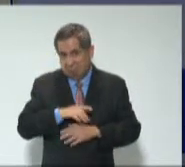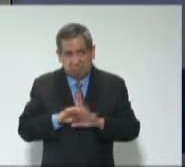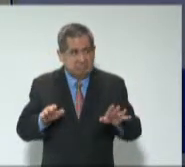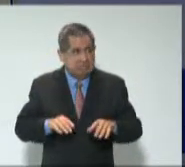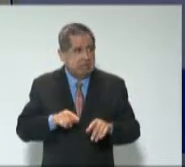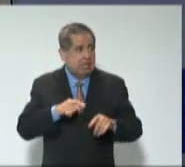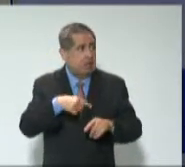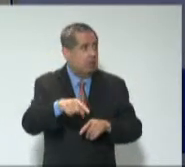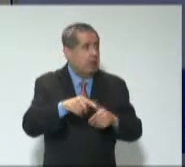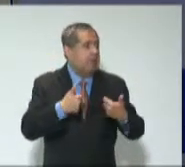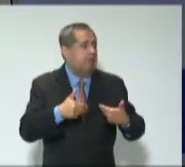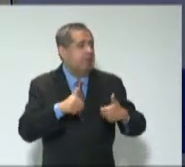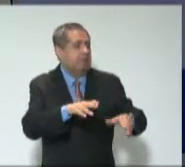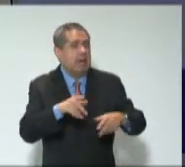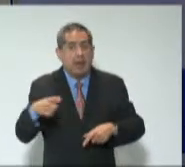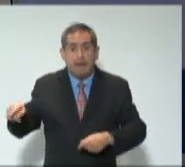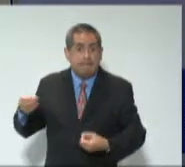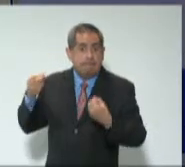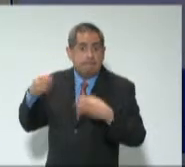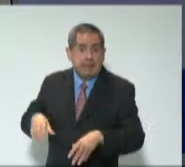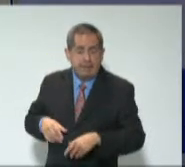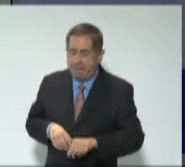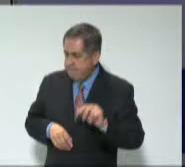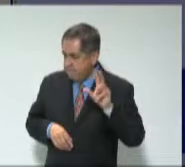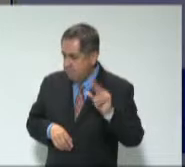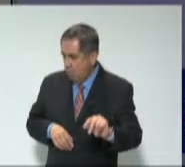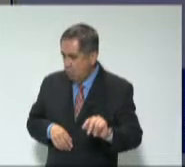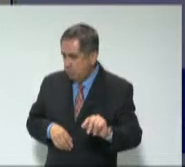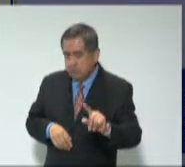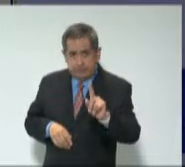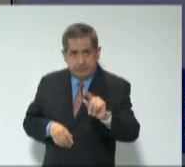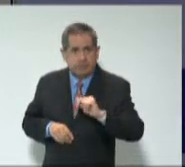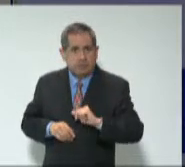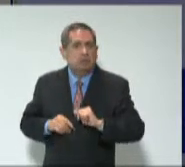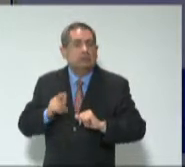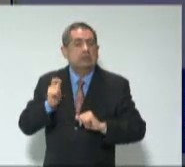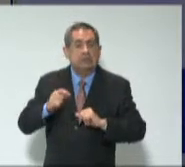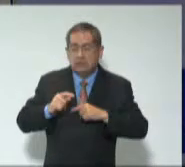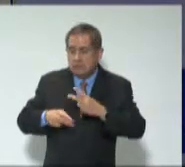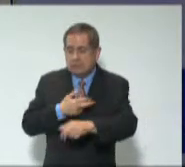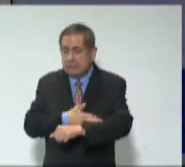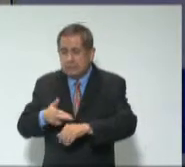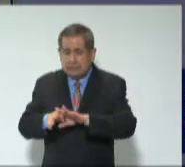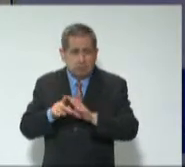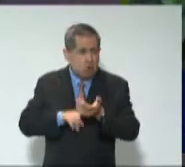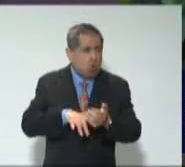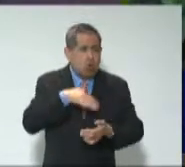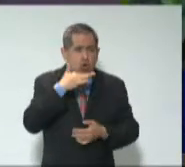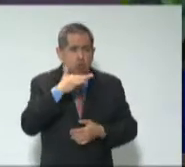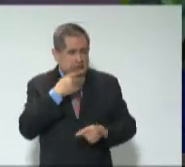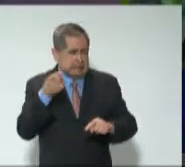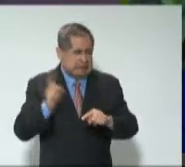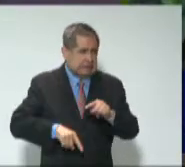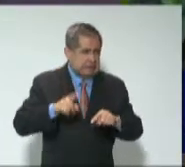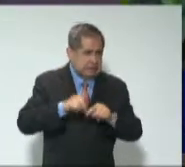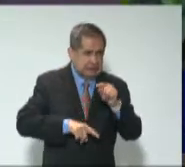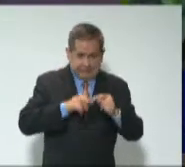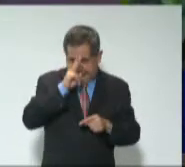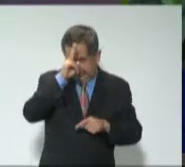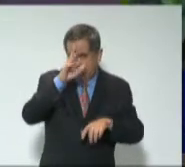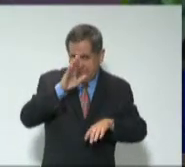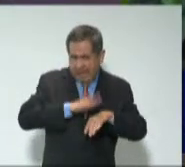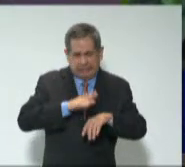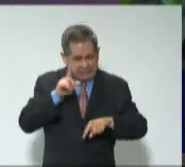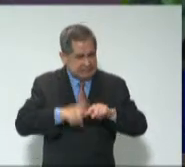del interés público en cambio acelerar remos la lucha contra el combate a la corrupción que